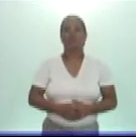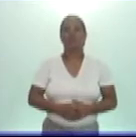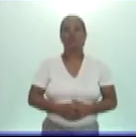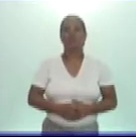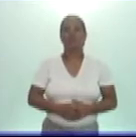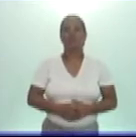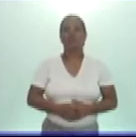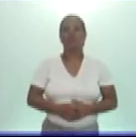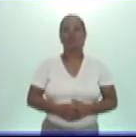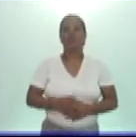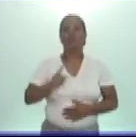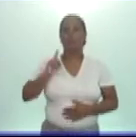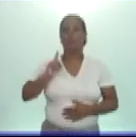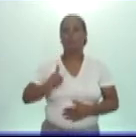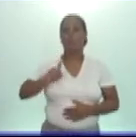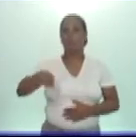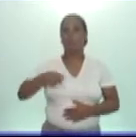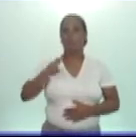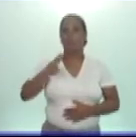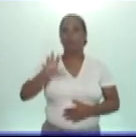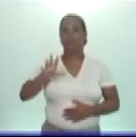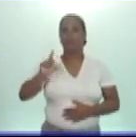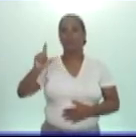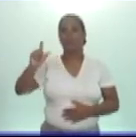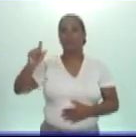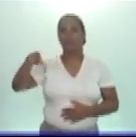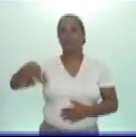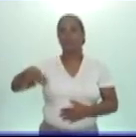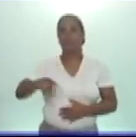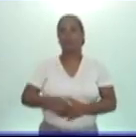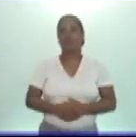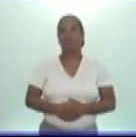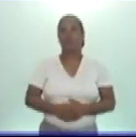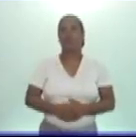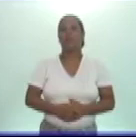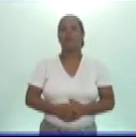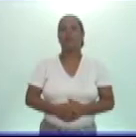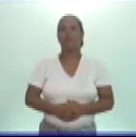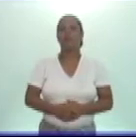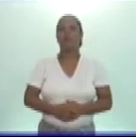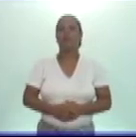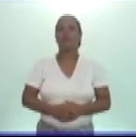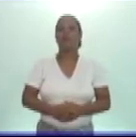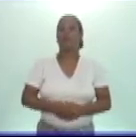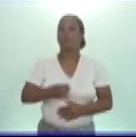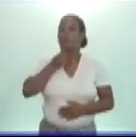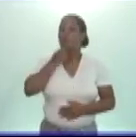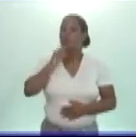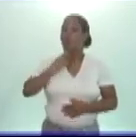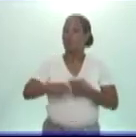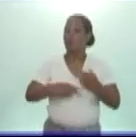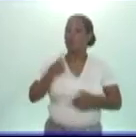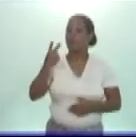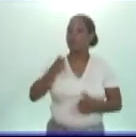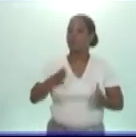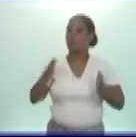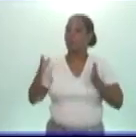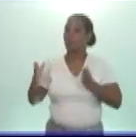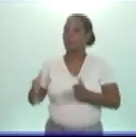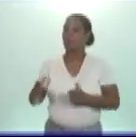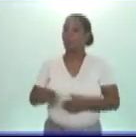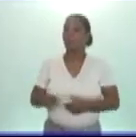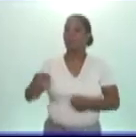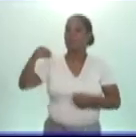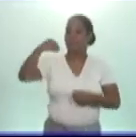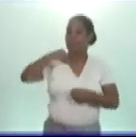que es 1,25 kilogramos. Y podemos hacer esta segunda parte. Si hay envases de miel